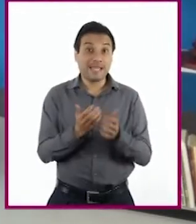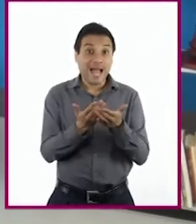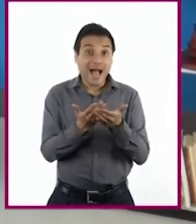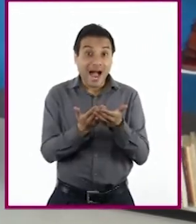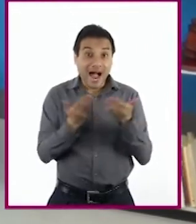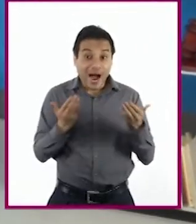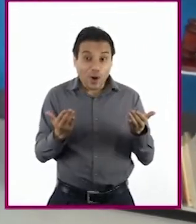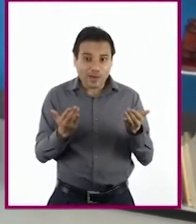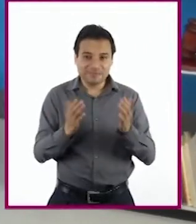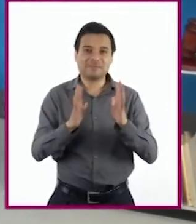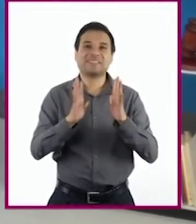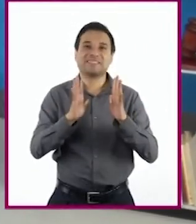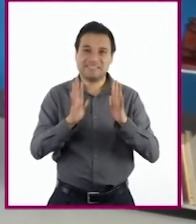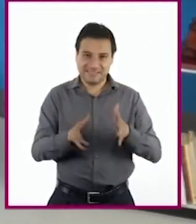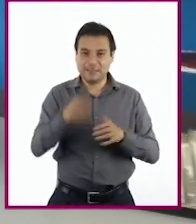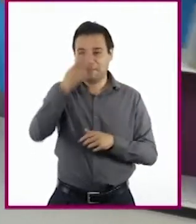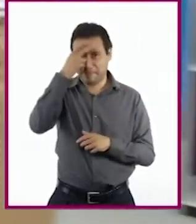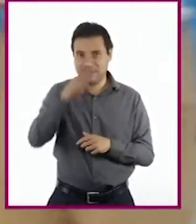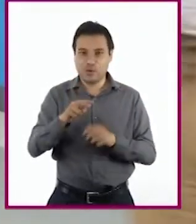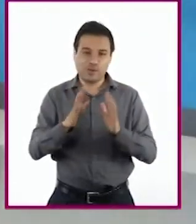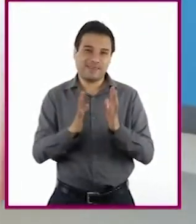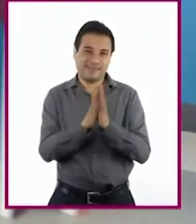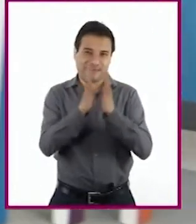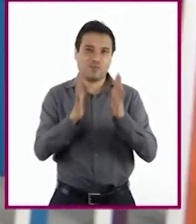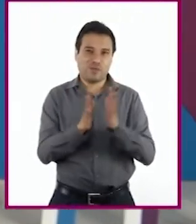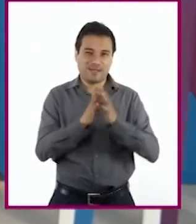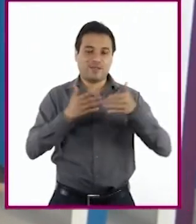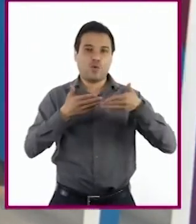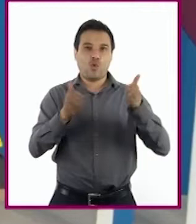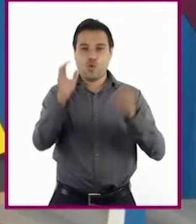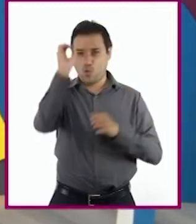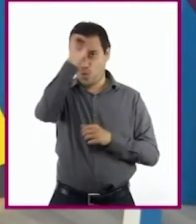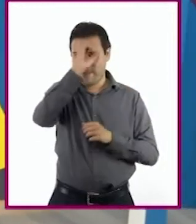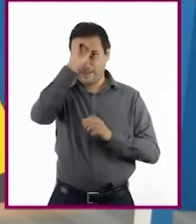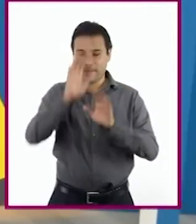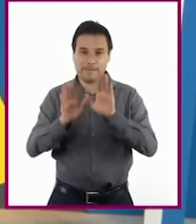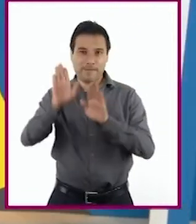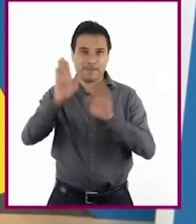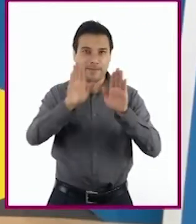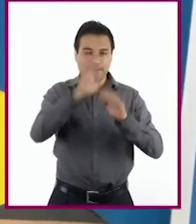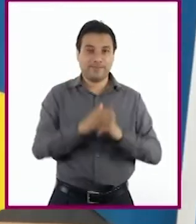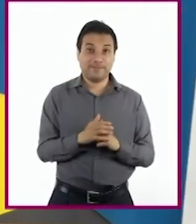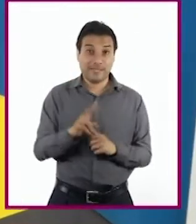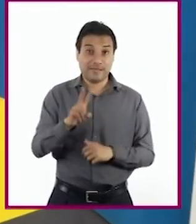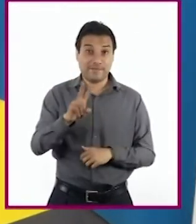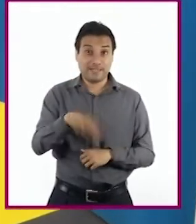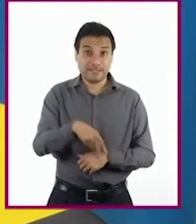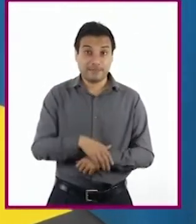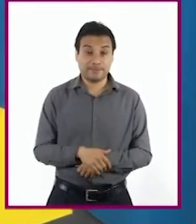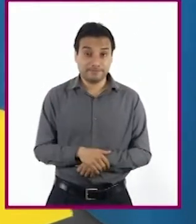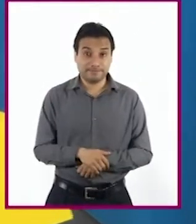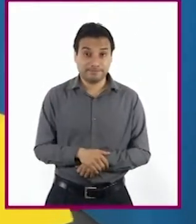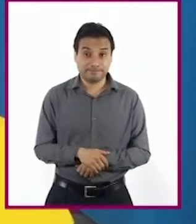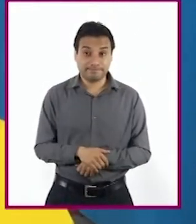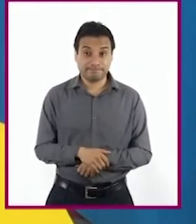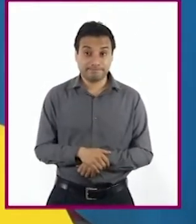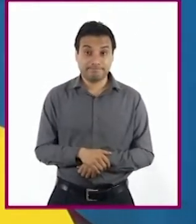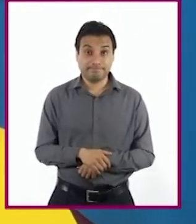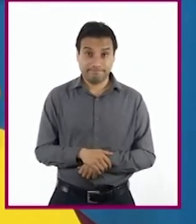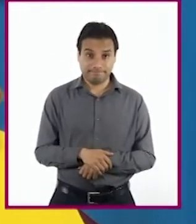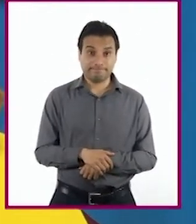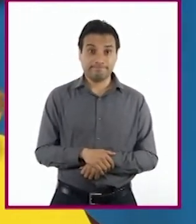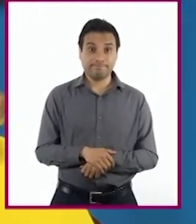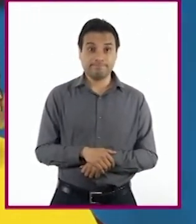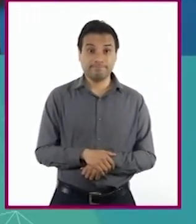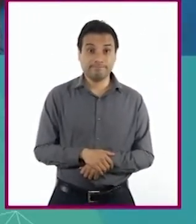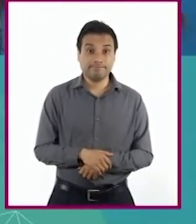que México es un país democrático. Es verdad, pero también podemos recordar que durante todo